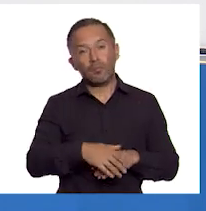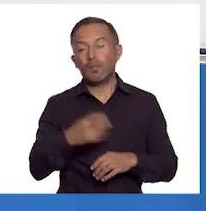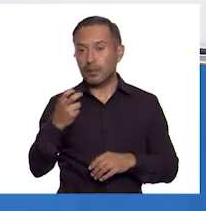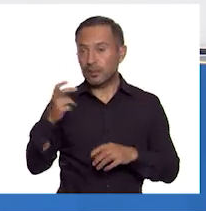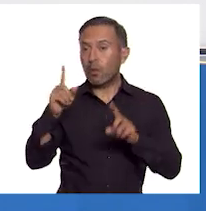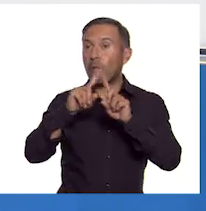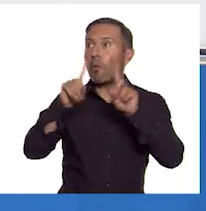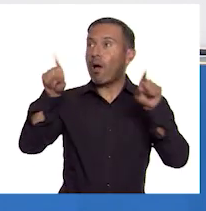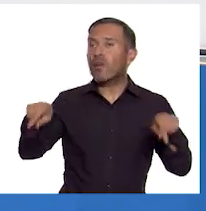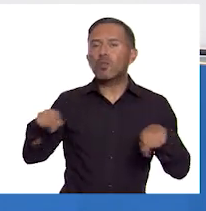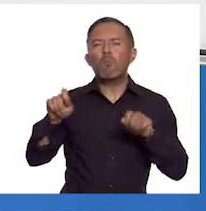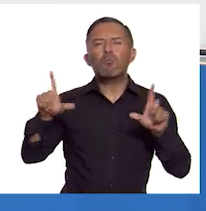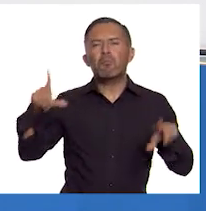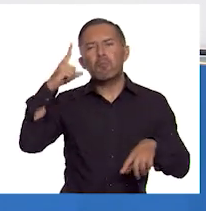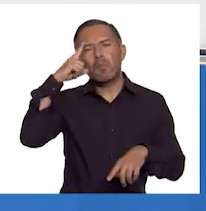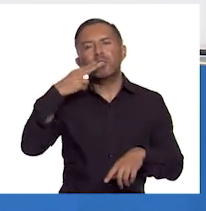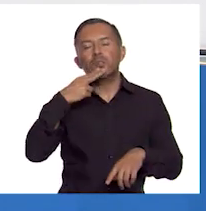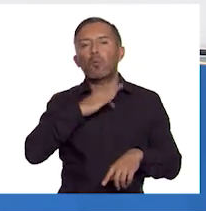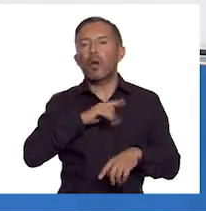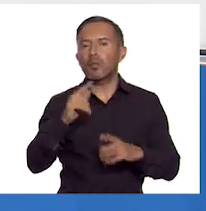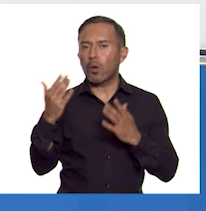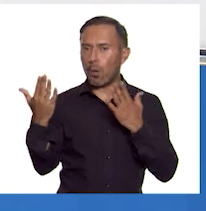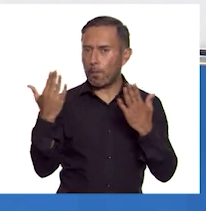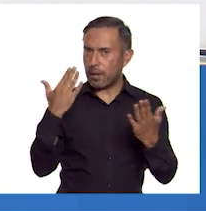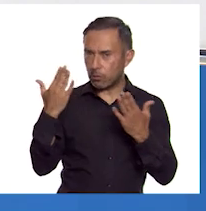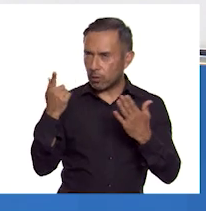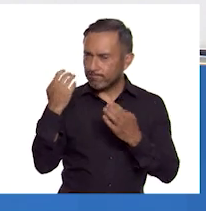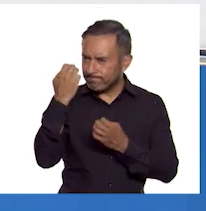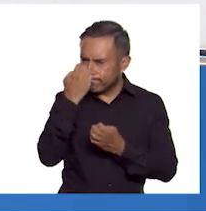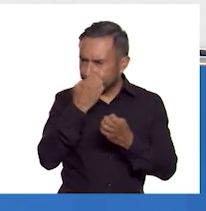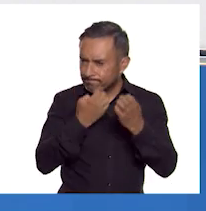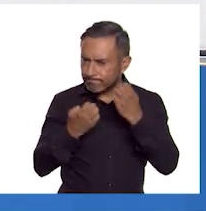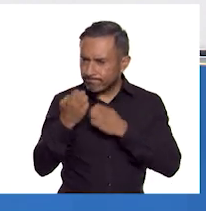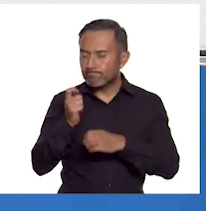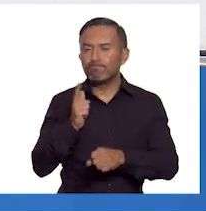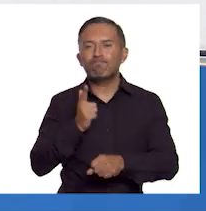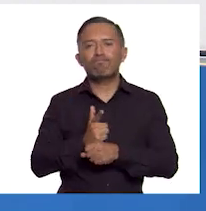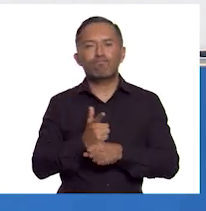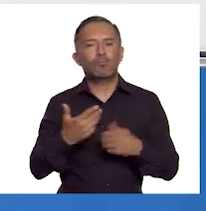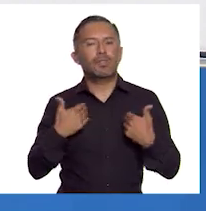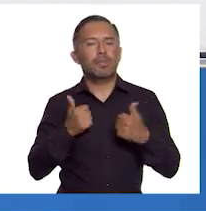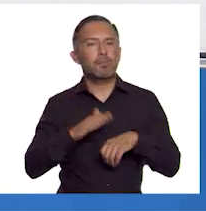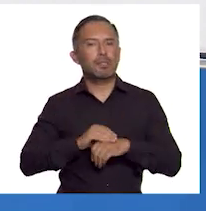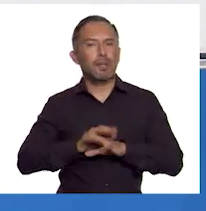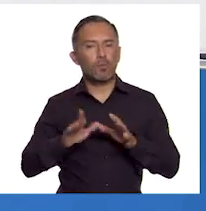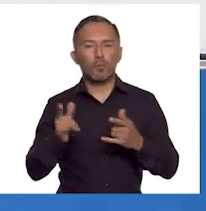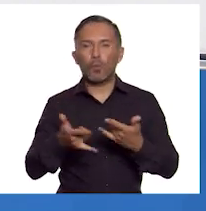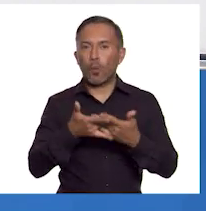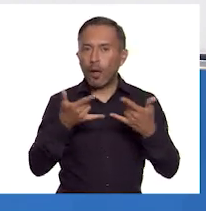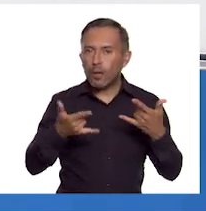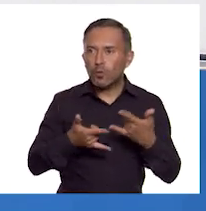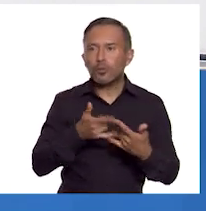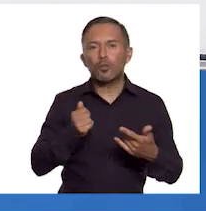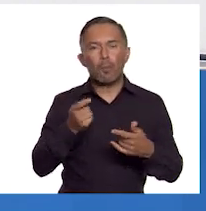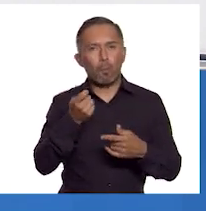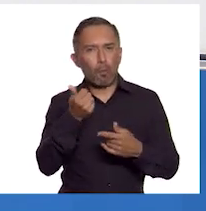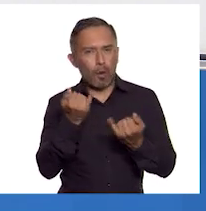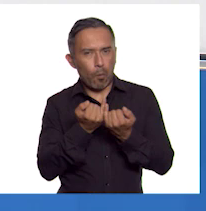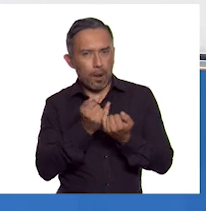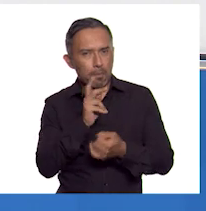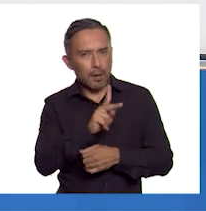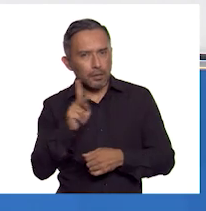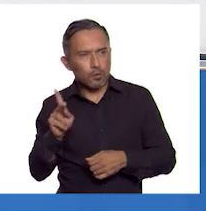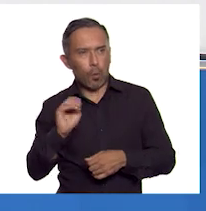permite hacer comparaciones y análisis que nos ayudan a comprender mejor los cuentos, descubrir parecidos y diferencias con